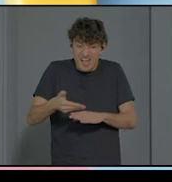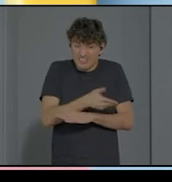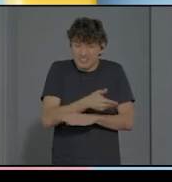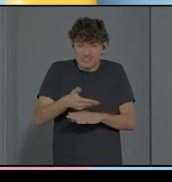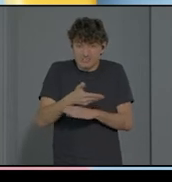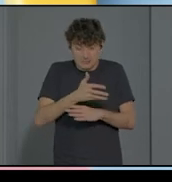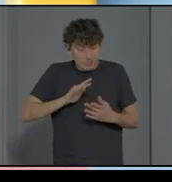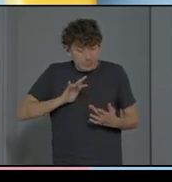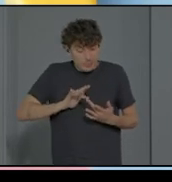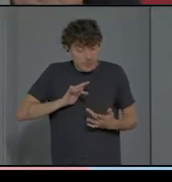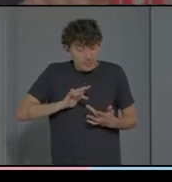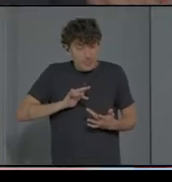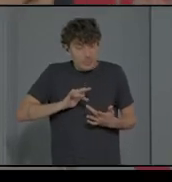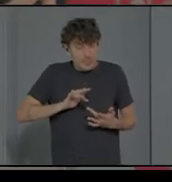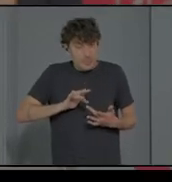toda la vida.